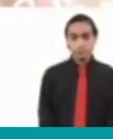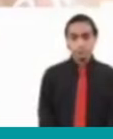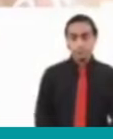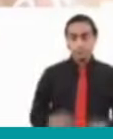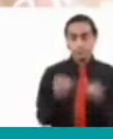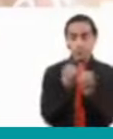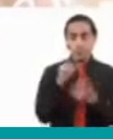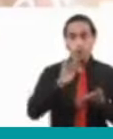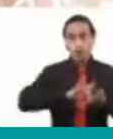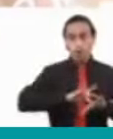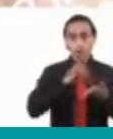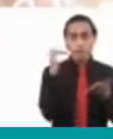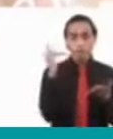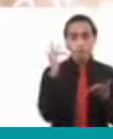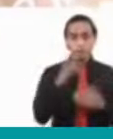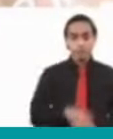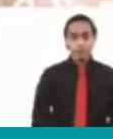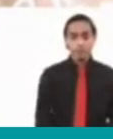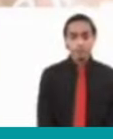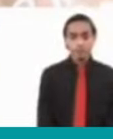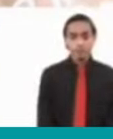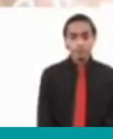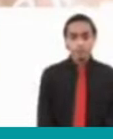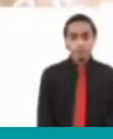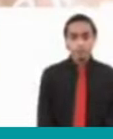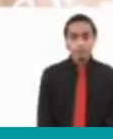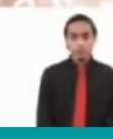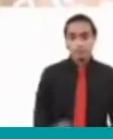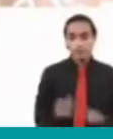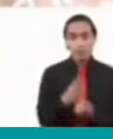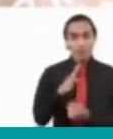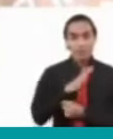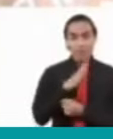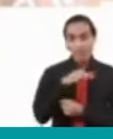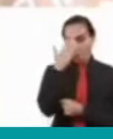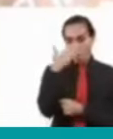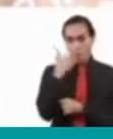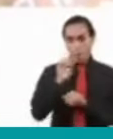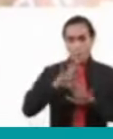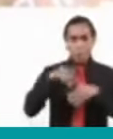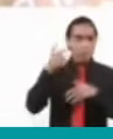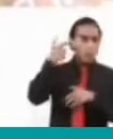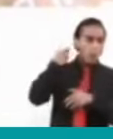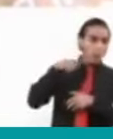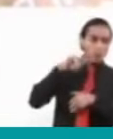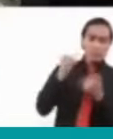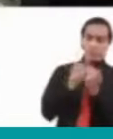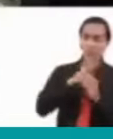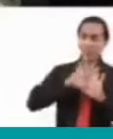agradecer y así su famosa Nicola de caballo